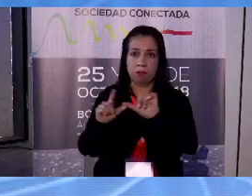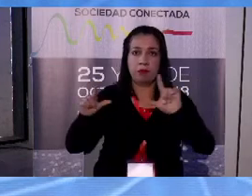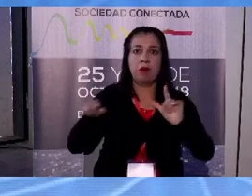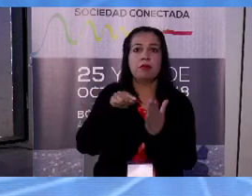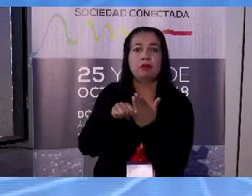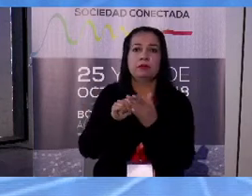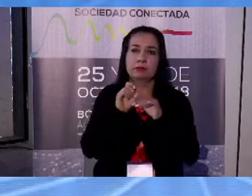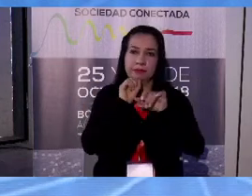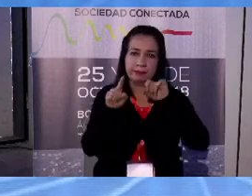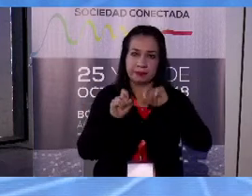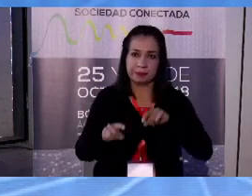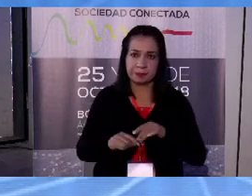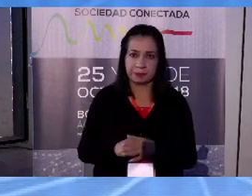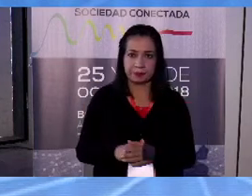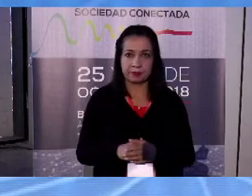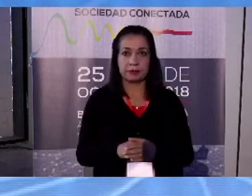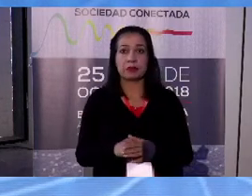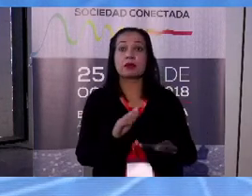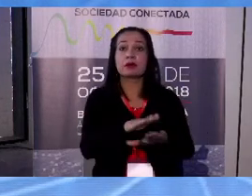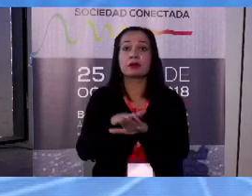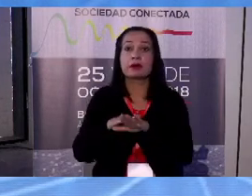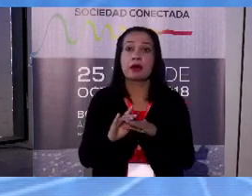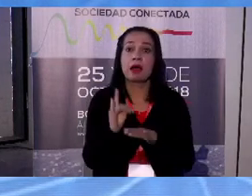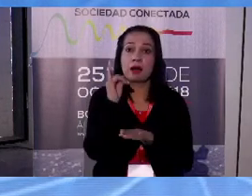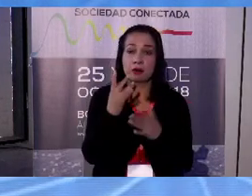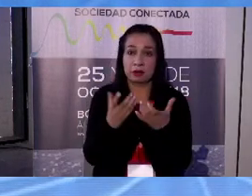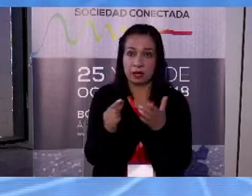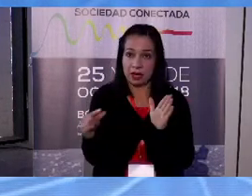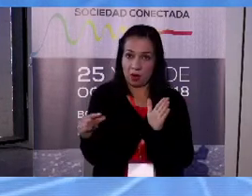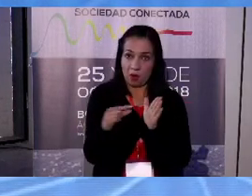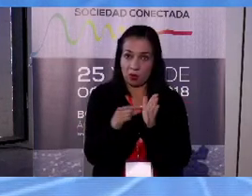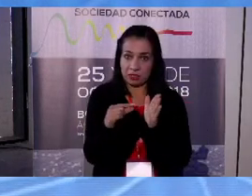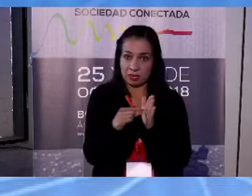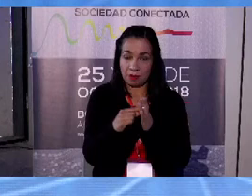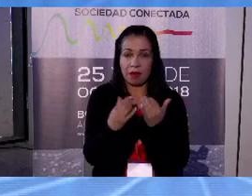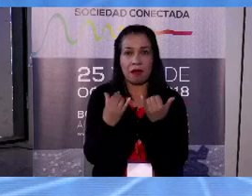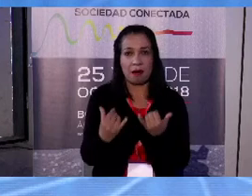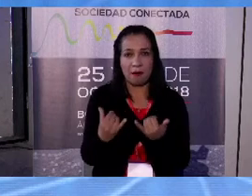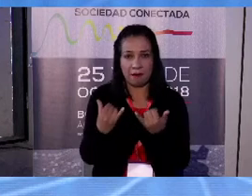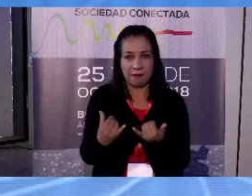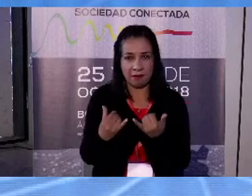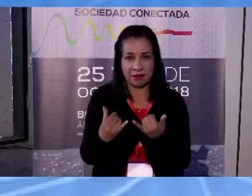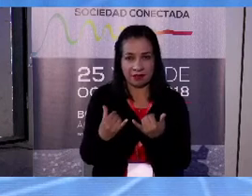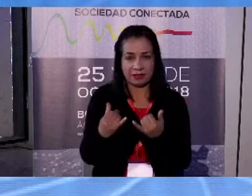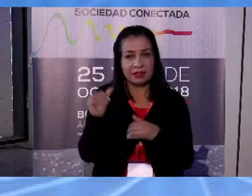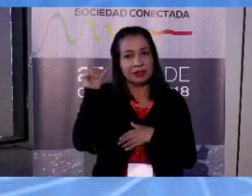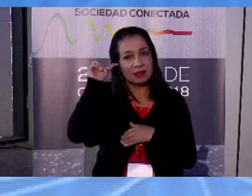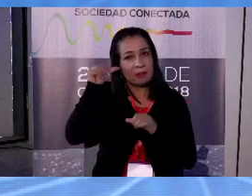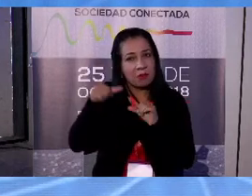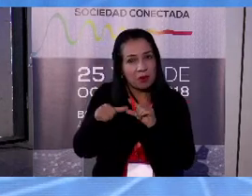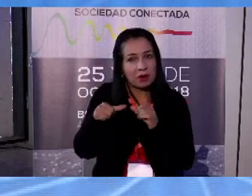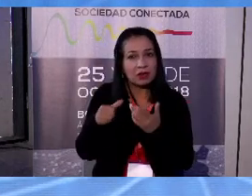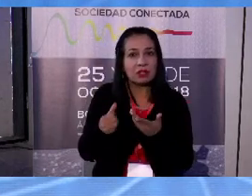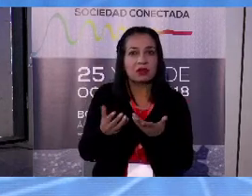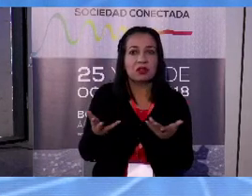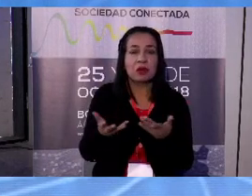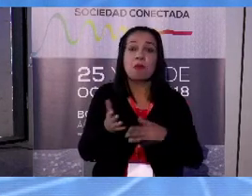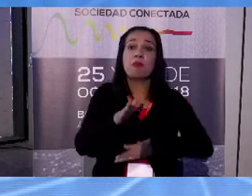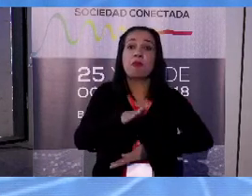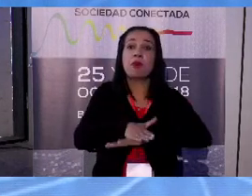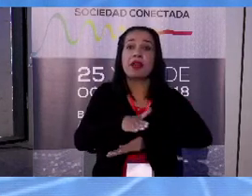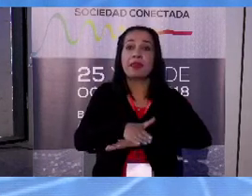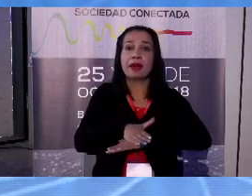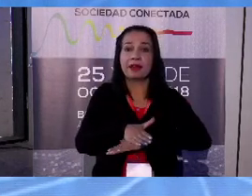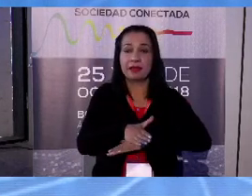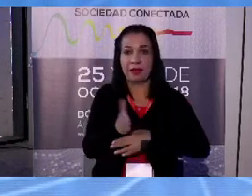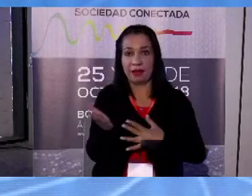punc recordamos que si quieren tener la USB con las Memorias de este evento podrán reclamarlas en el break de la tarde y